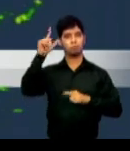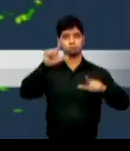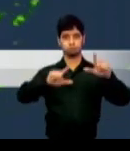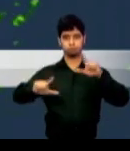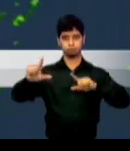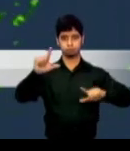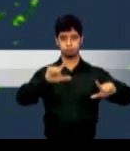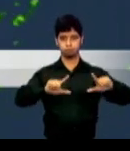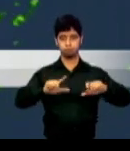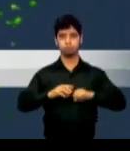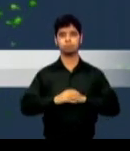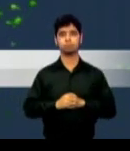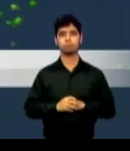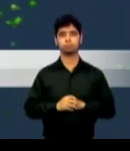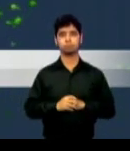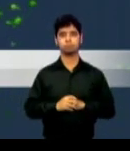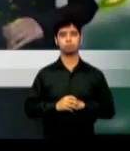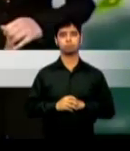Mayagüez.